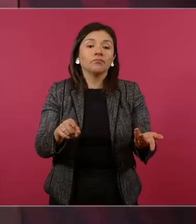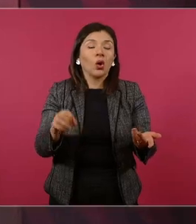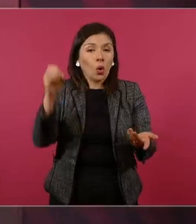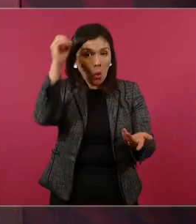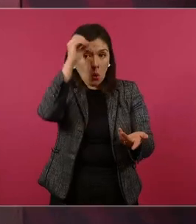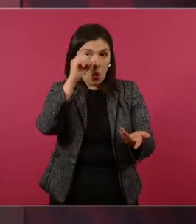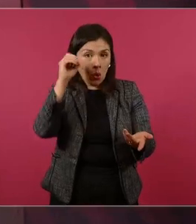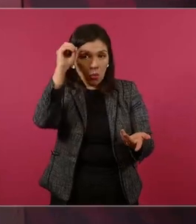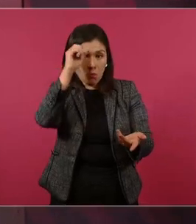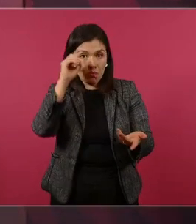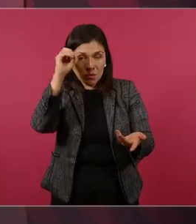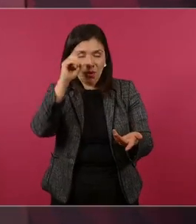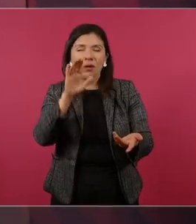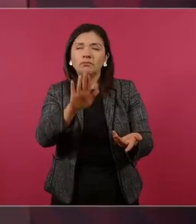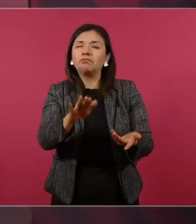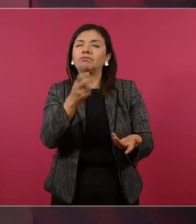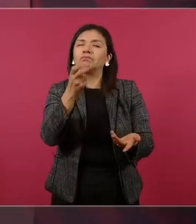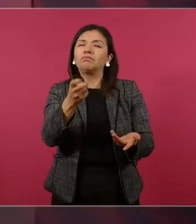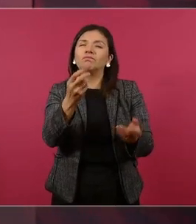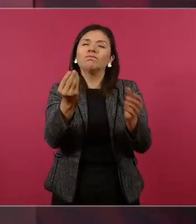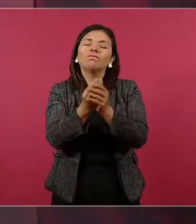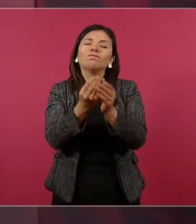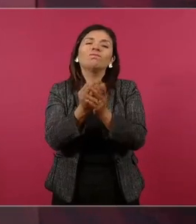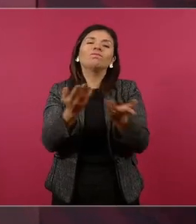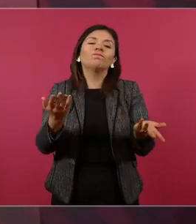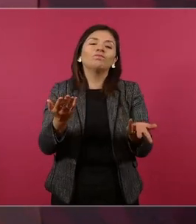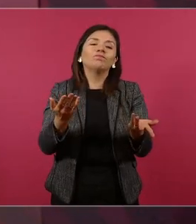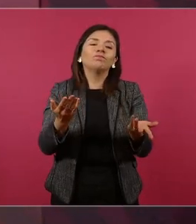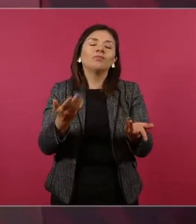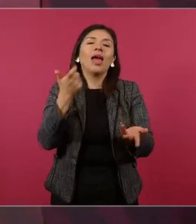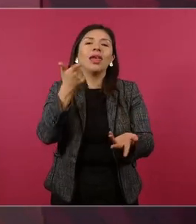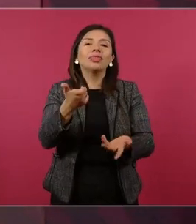cuestiones de